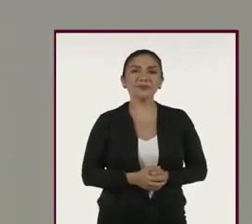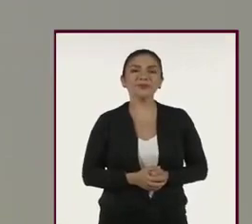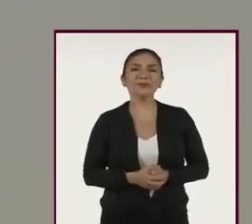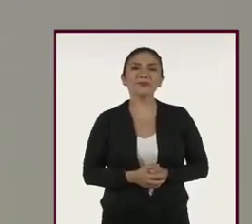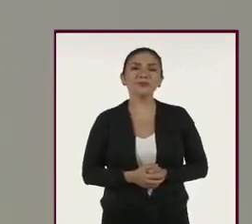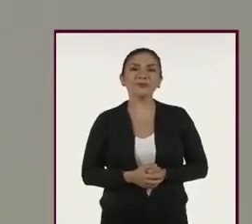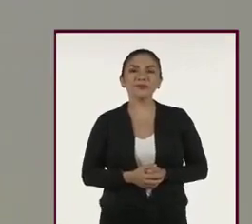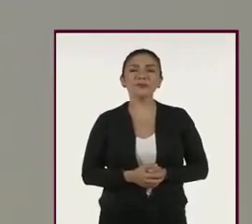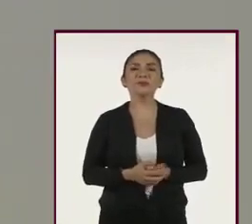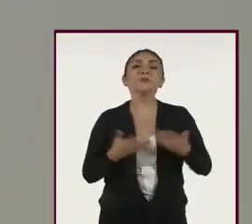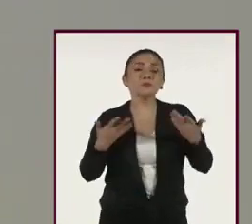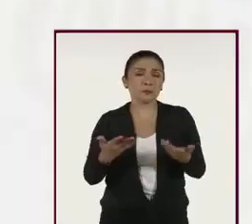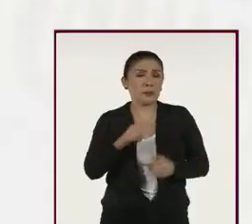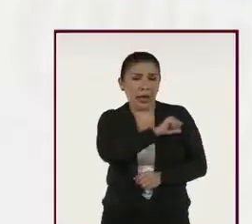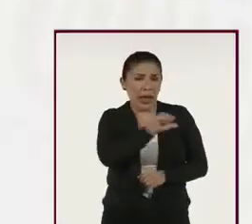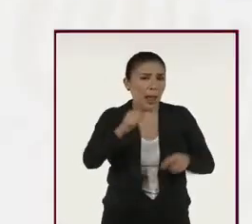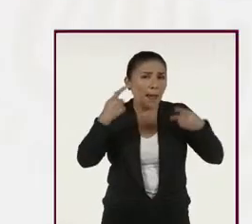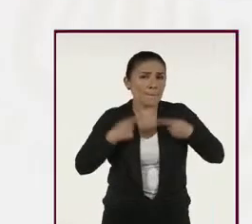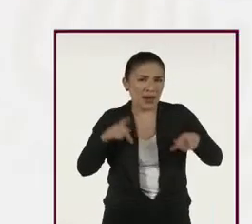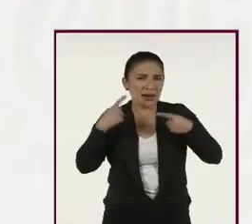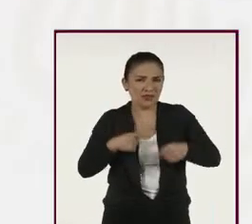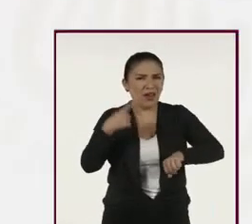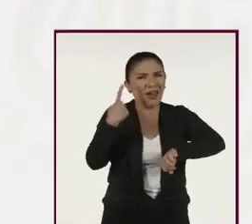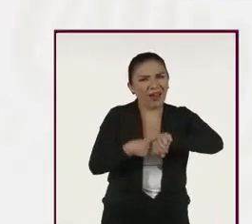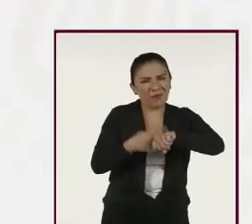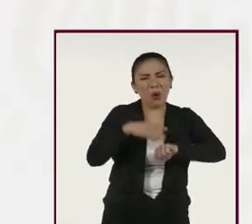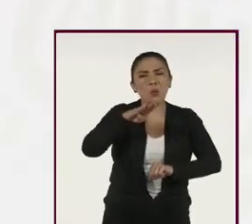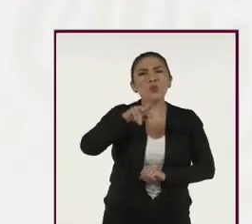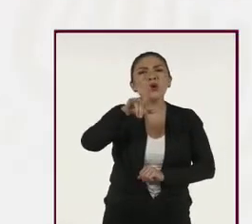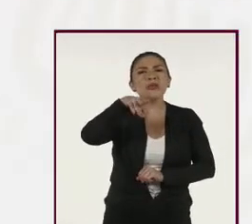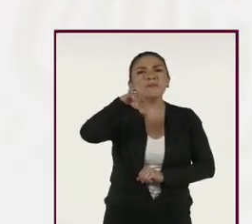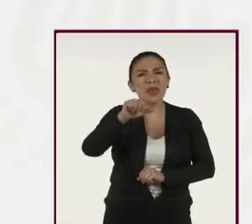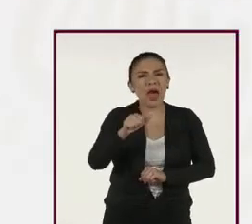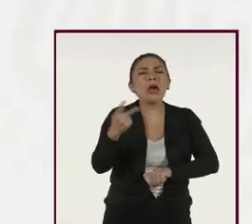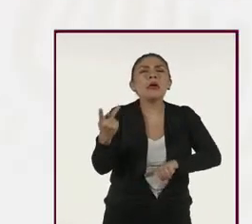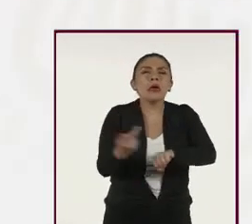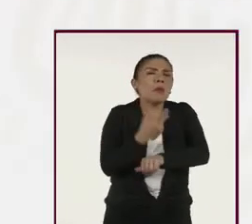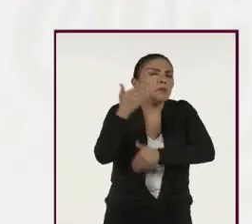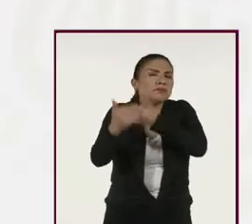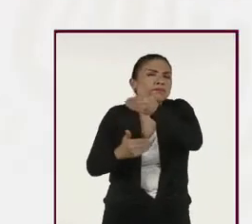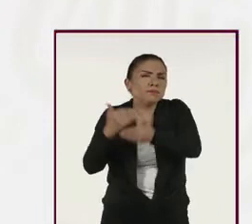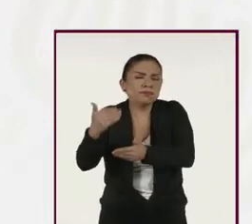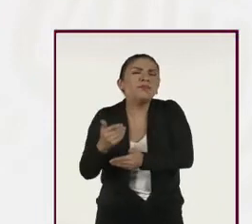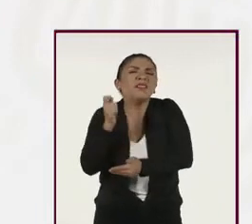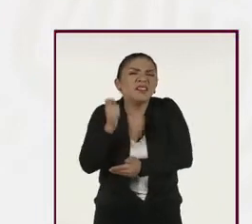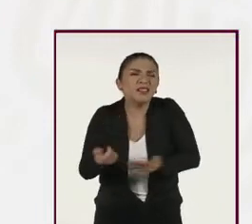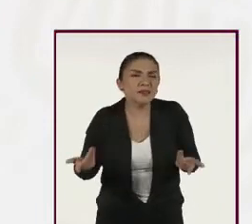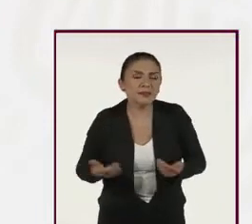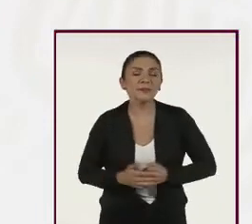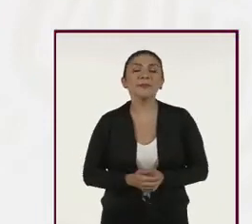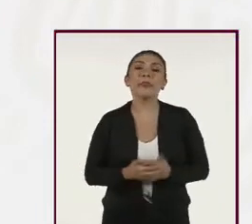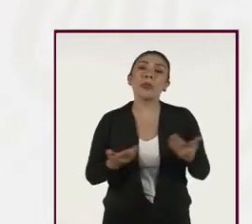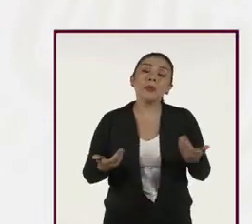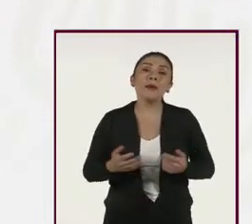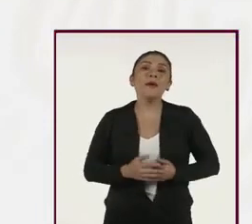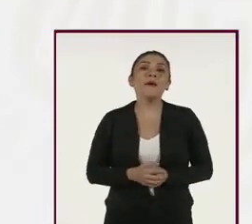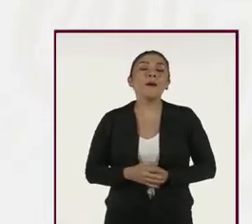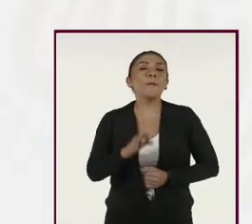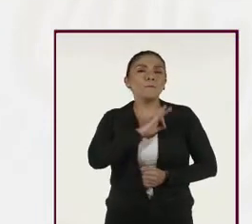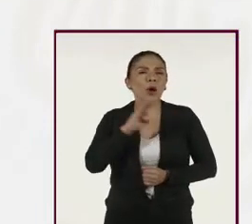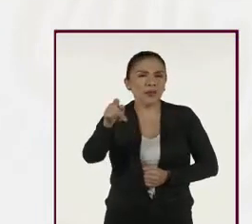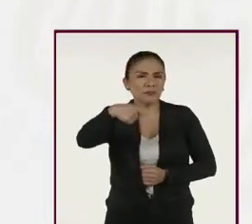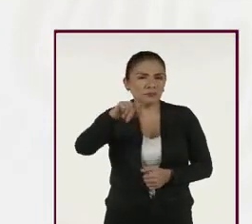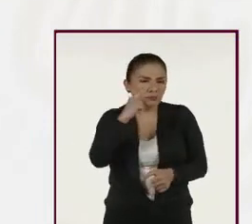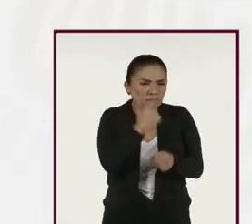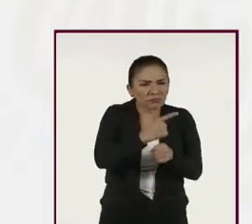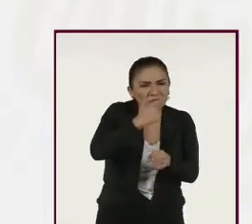¿Qué pasa con las personas que presentan un cuadro de bulimia nerviosa a lo largo del tiempo? Bueno, podemos llegar a